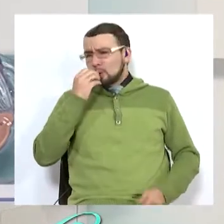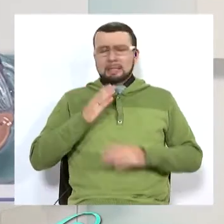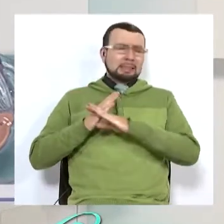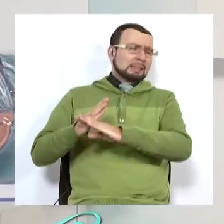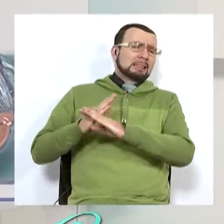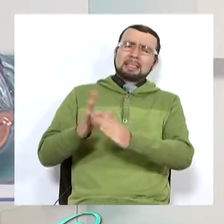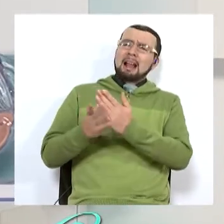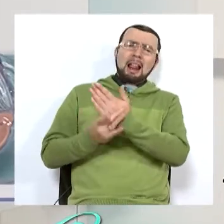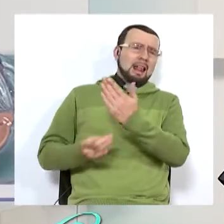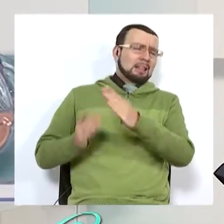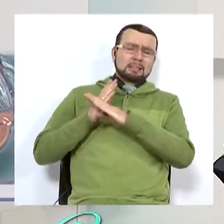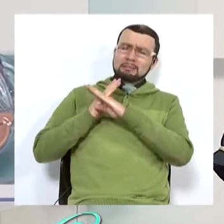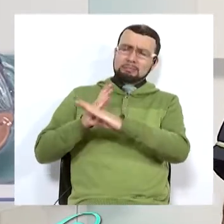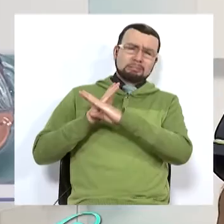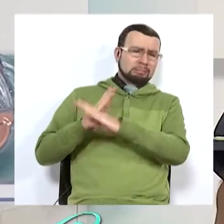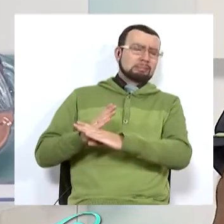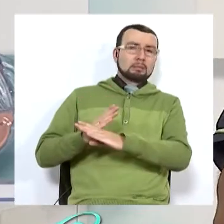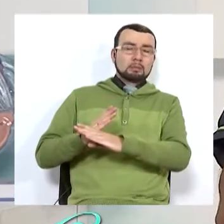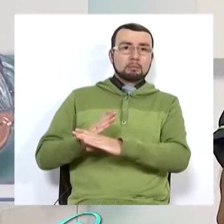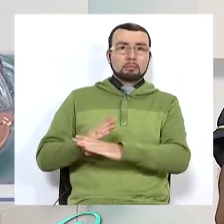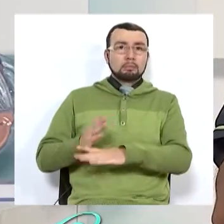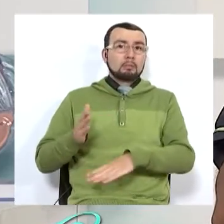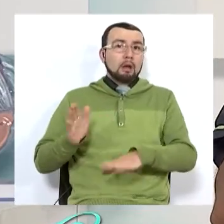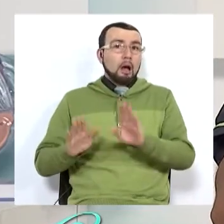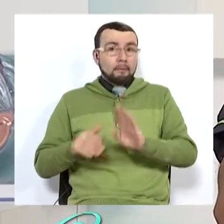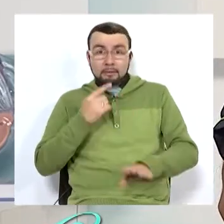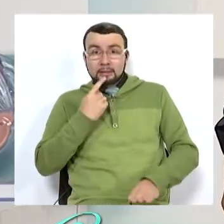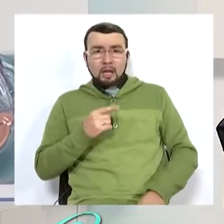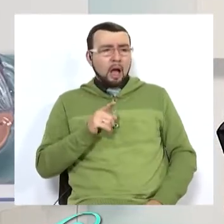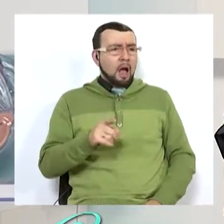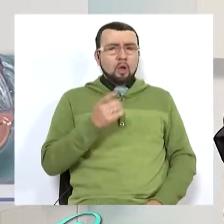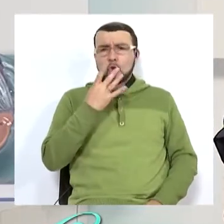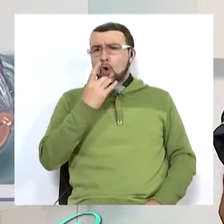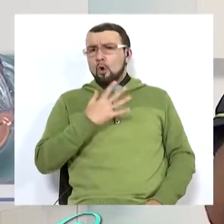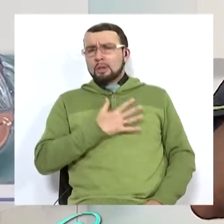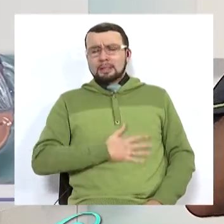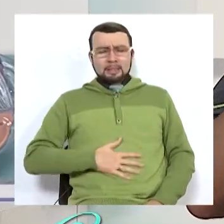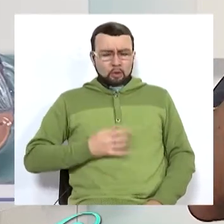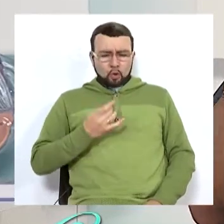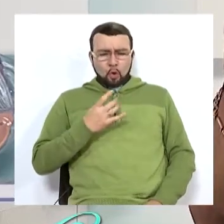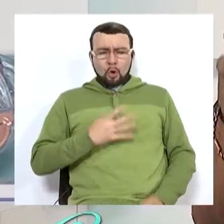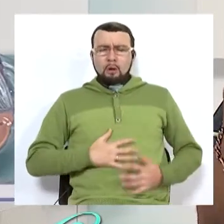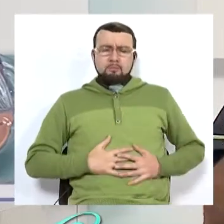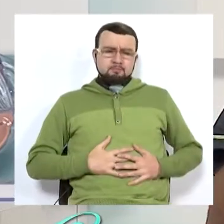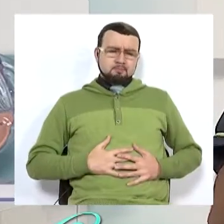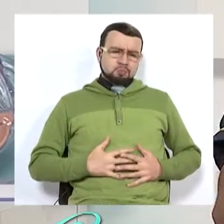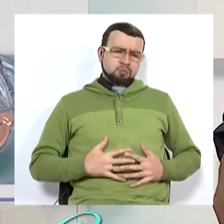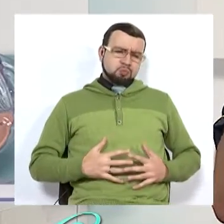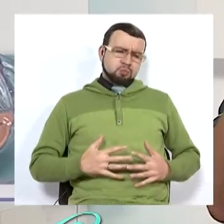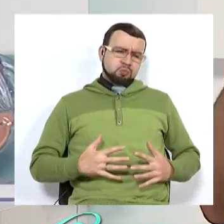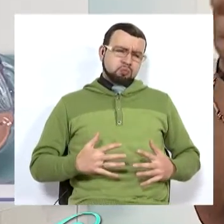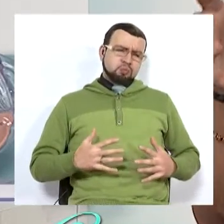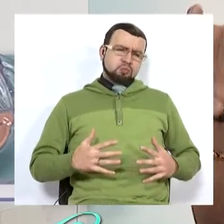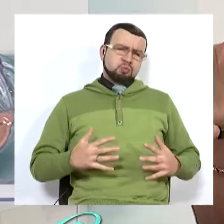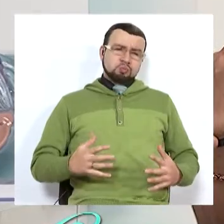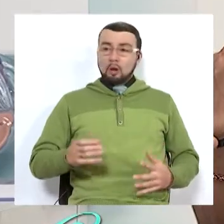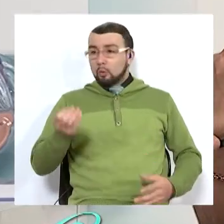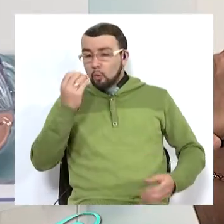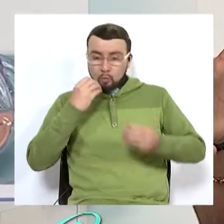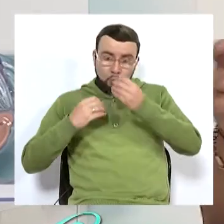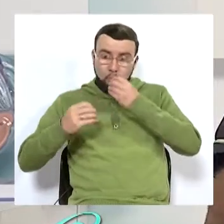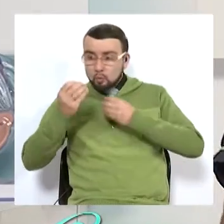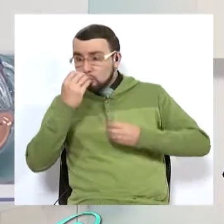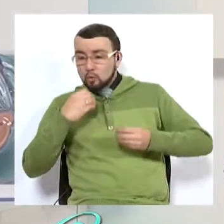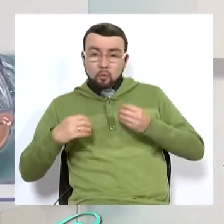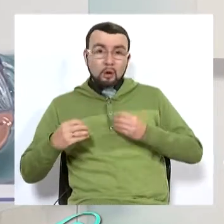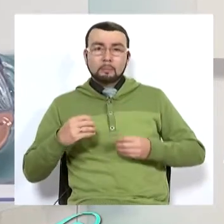grasas, habla de que el dolor abdominal se desencadena por comidas abundantes, por comidas con muchos